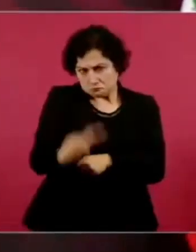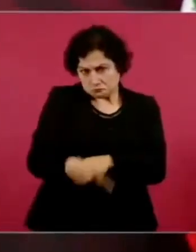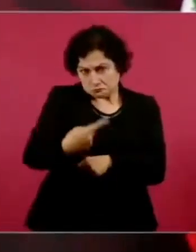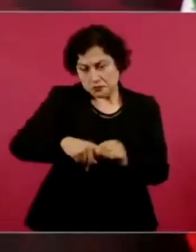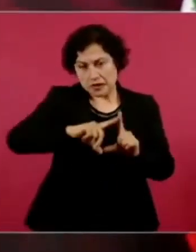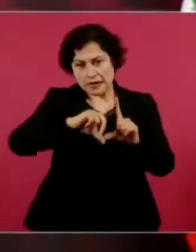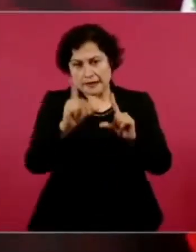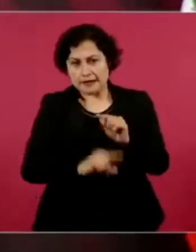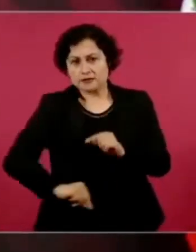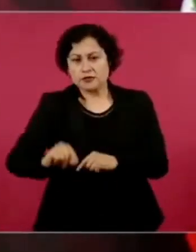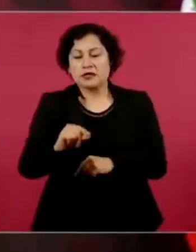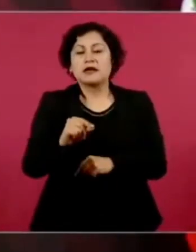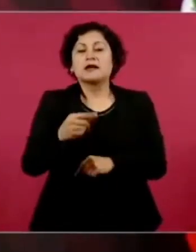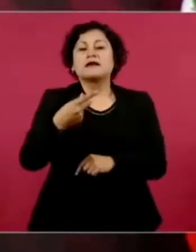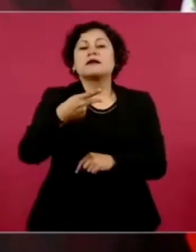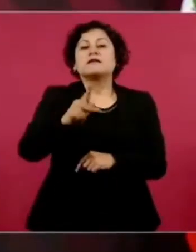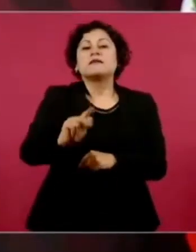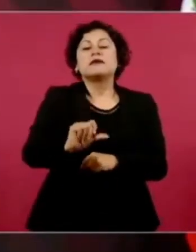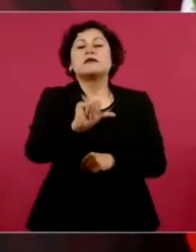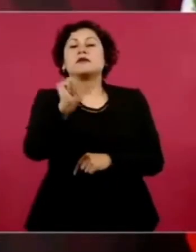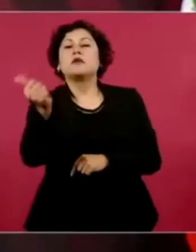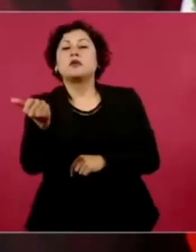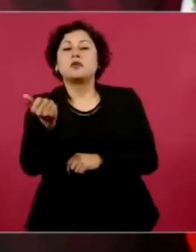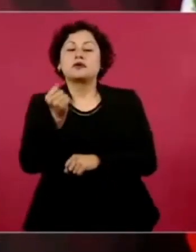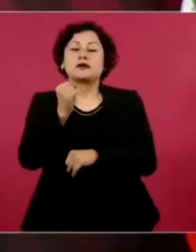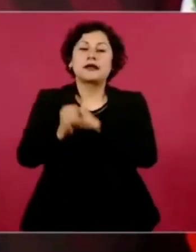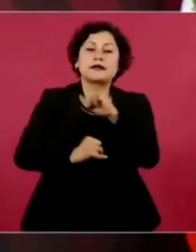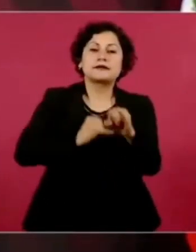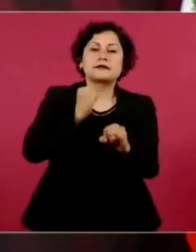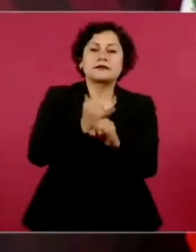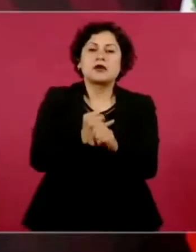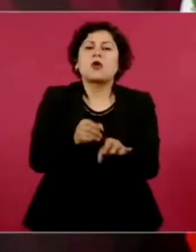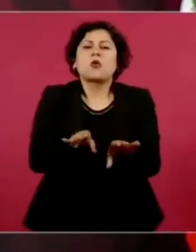pero la internacional, que es telefónica,